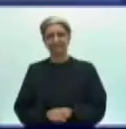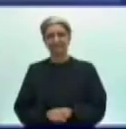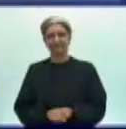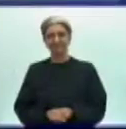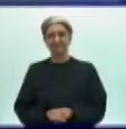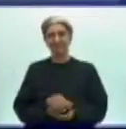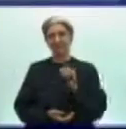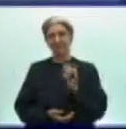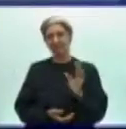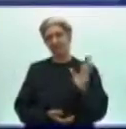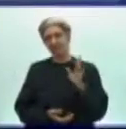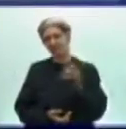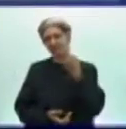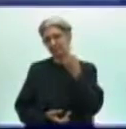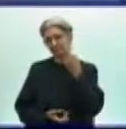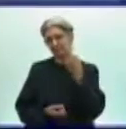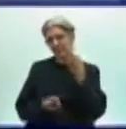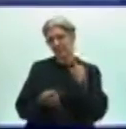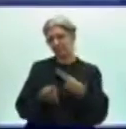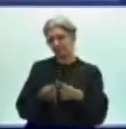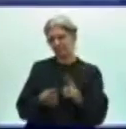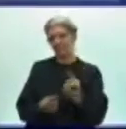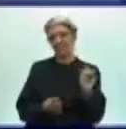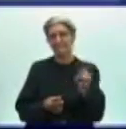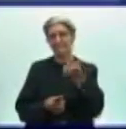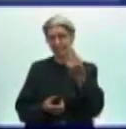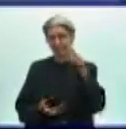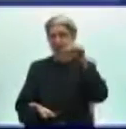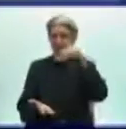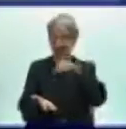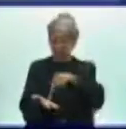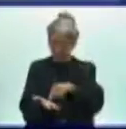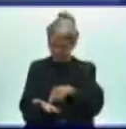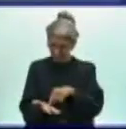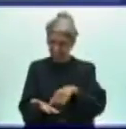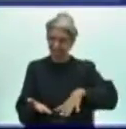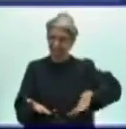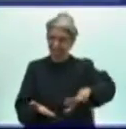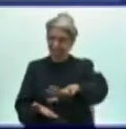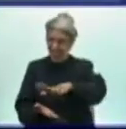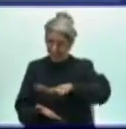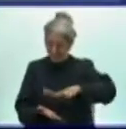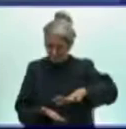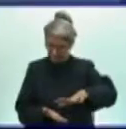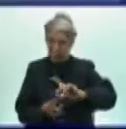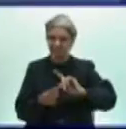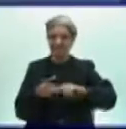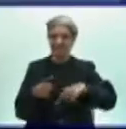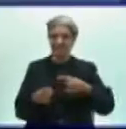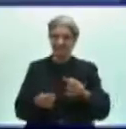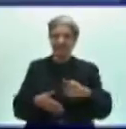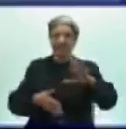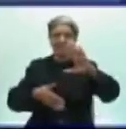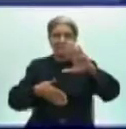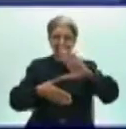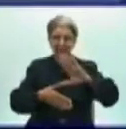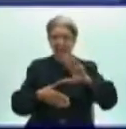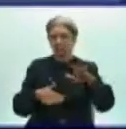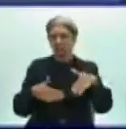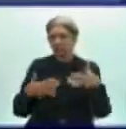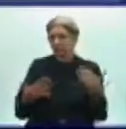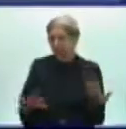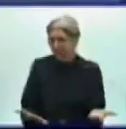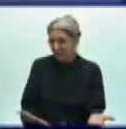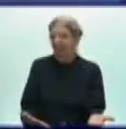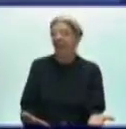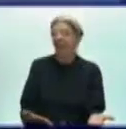Vamos a seguir entonces siempre localizando primeramente cada una de estas regiones y seguimos en el continente americano. La otra